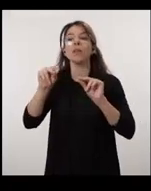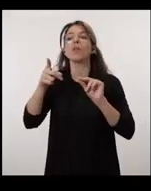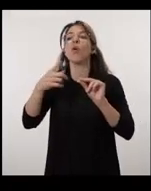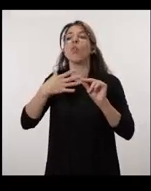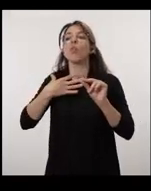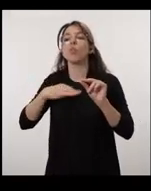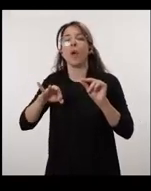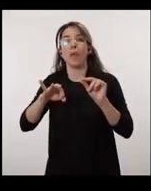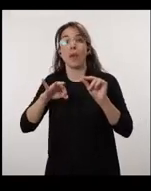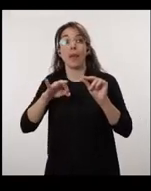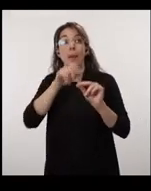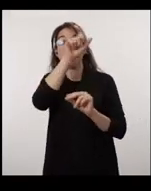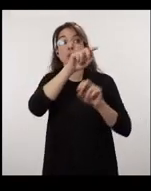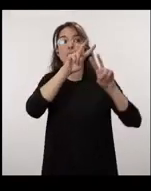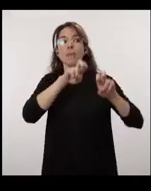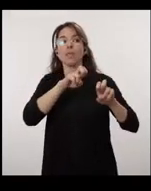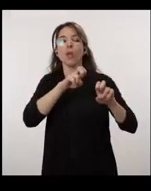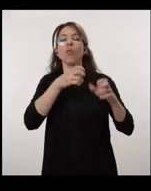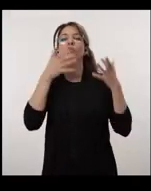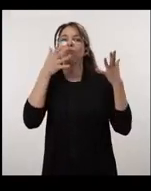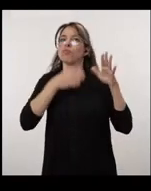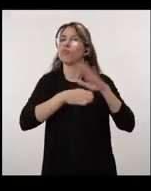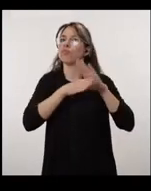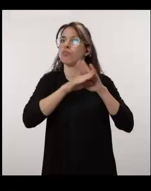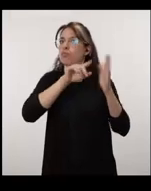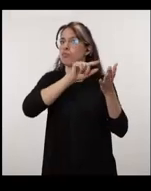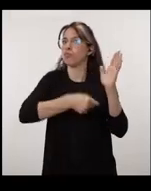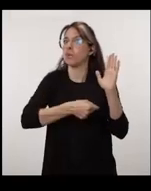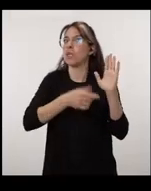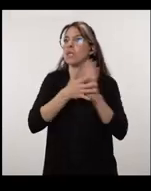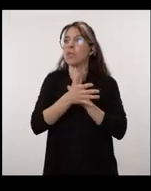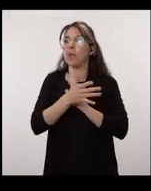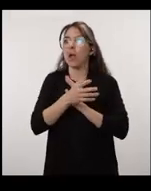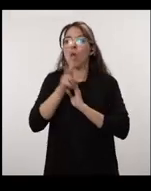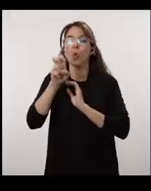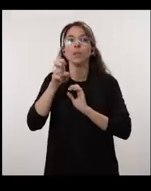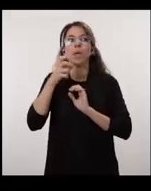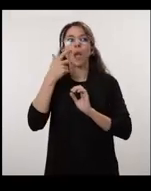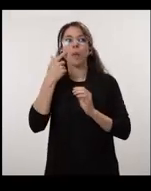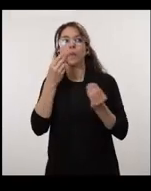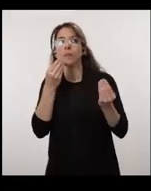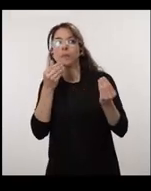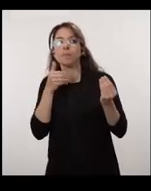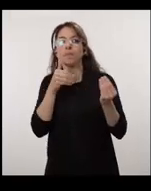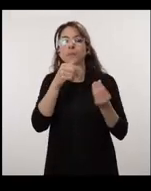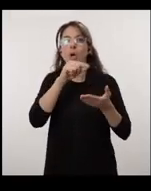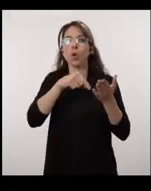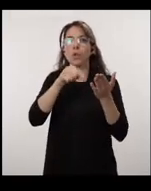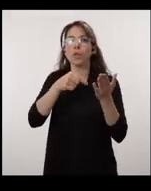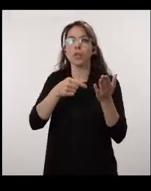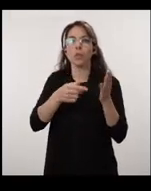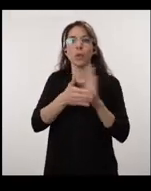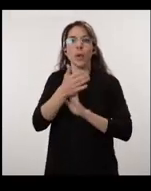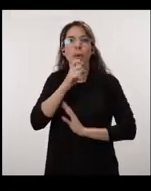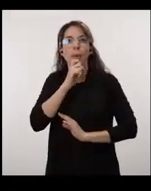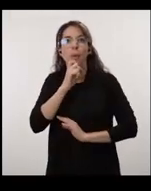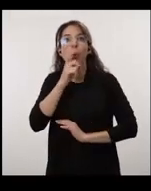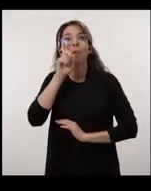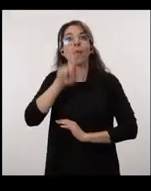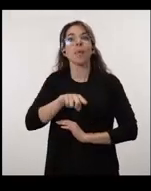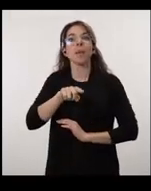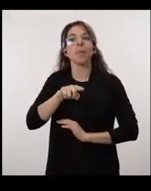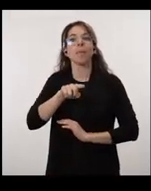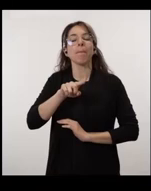y esto puede ser muy útil para detectar tendencias en la contratación y sobre todo para retener el talento científico que al final era uno de los